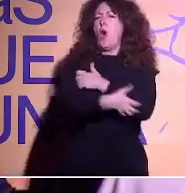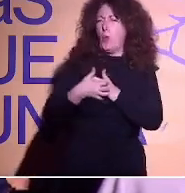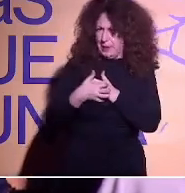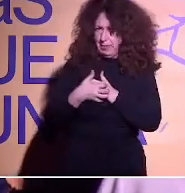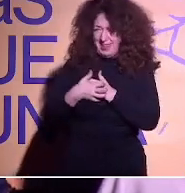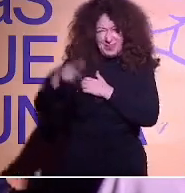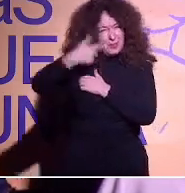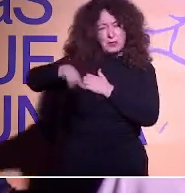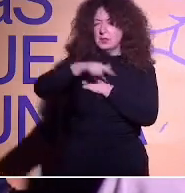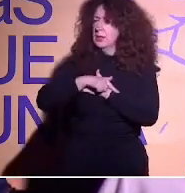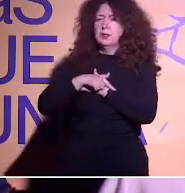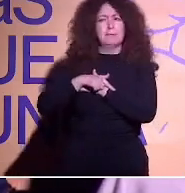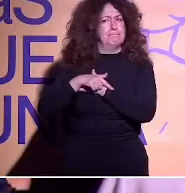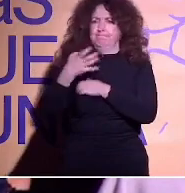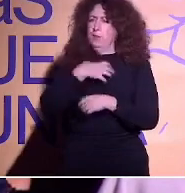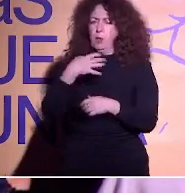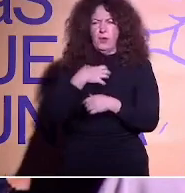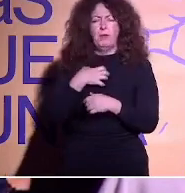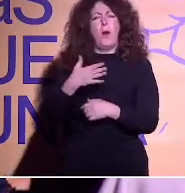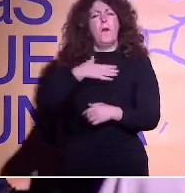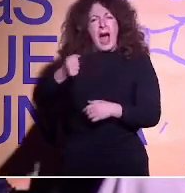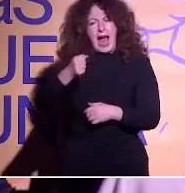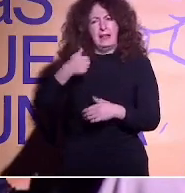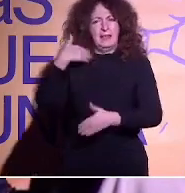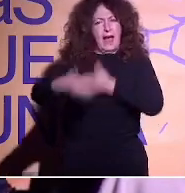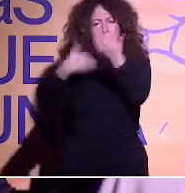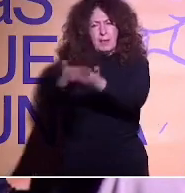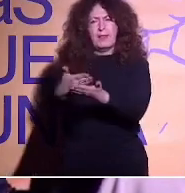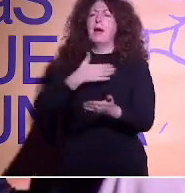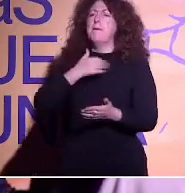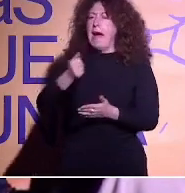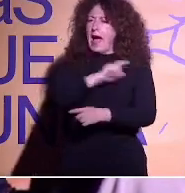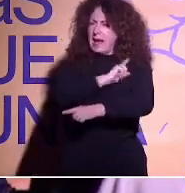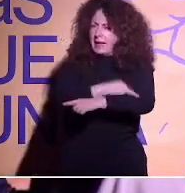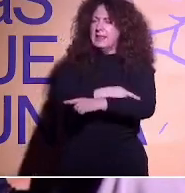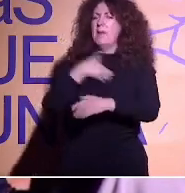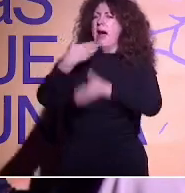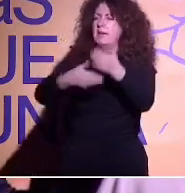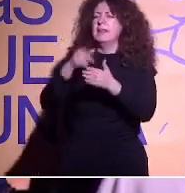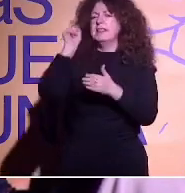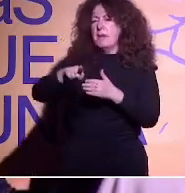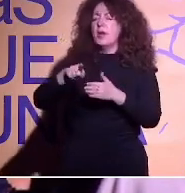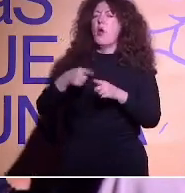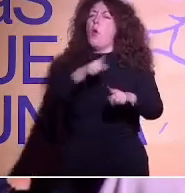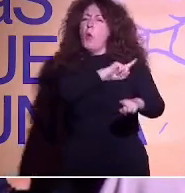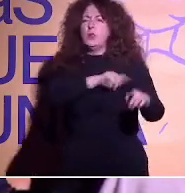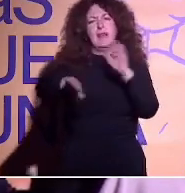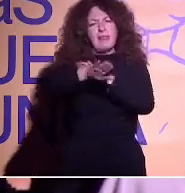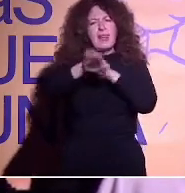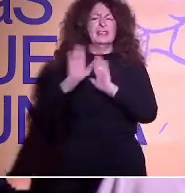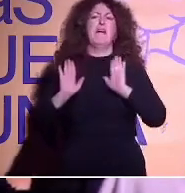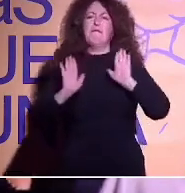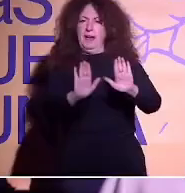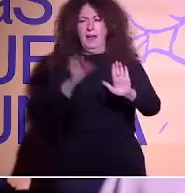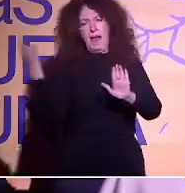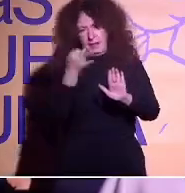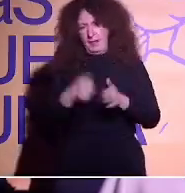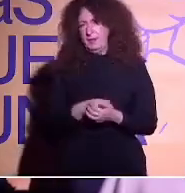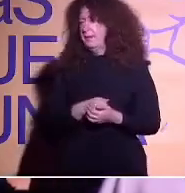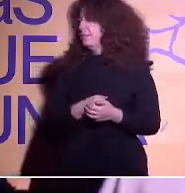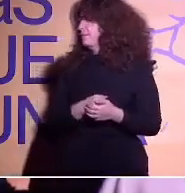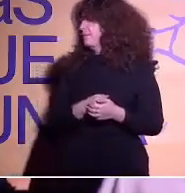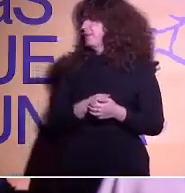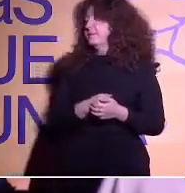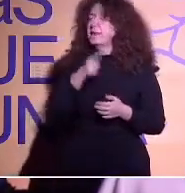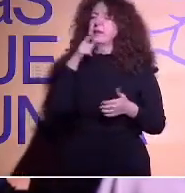compañeras valentía para avanzar valentía para avanzar y para frenar a la ultraderecha es